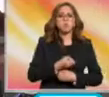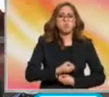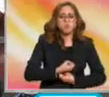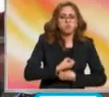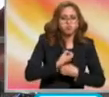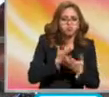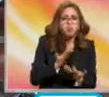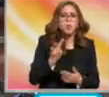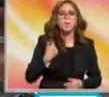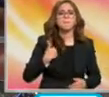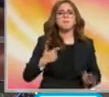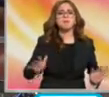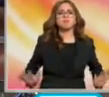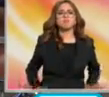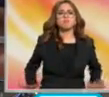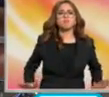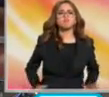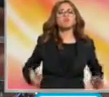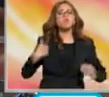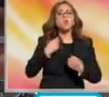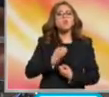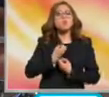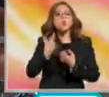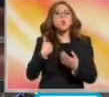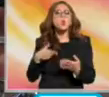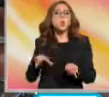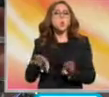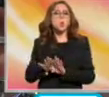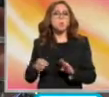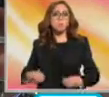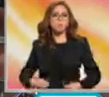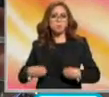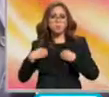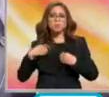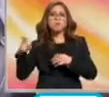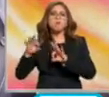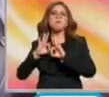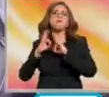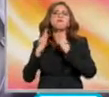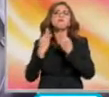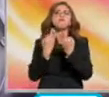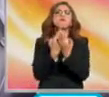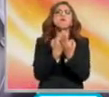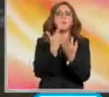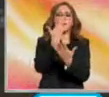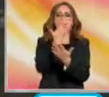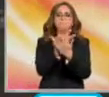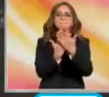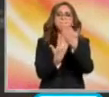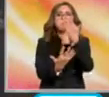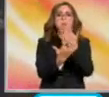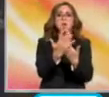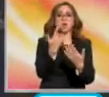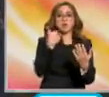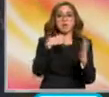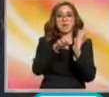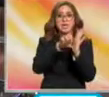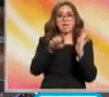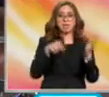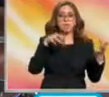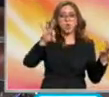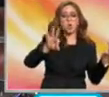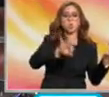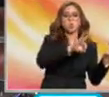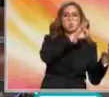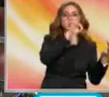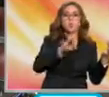el estado de ánimo, de lo que vive y el tipo de instrumento que tiene en sus manos, que no es el mismo violín, digamos, un violín de hoy, a un